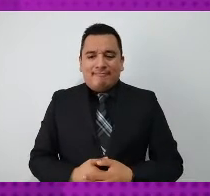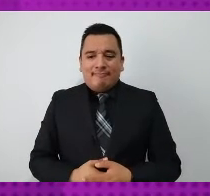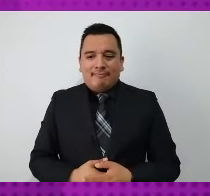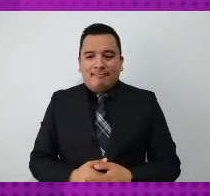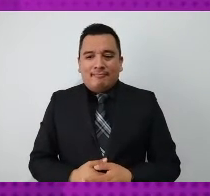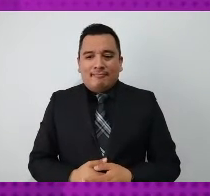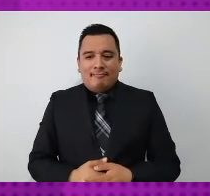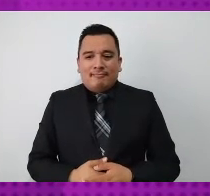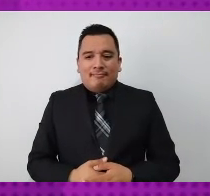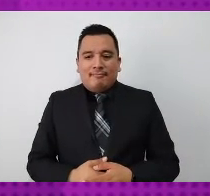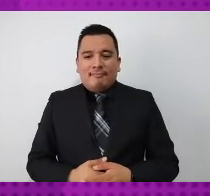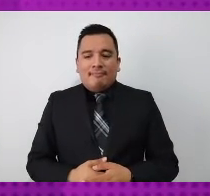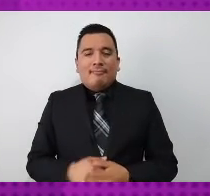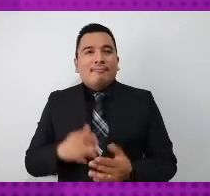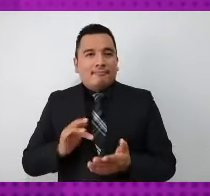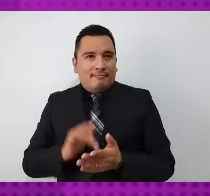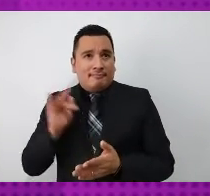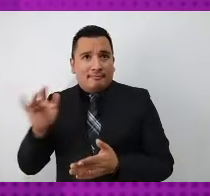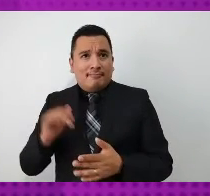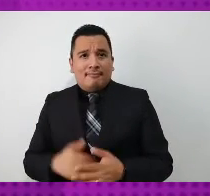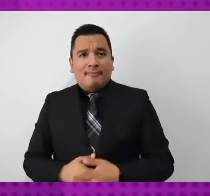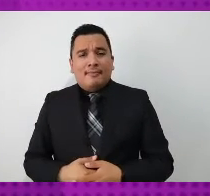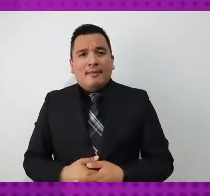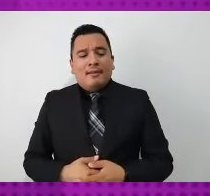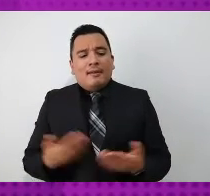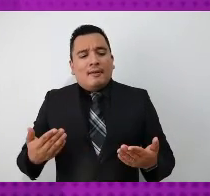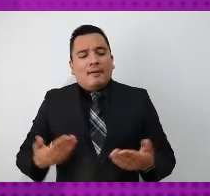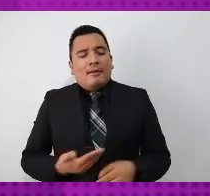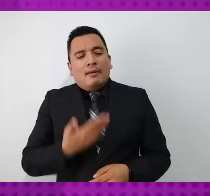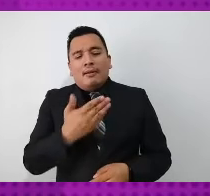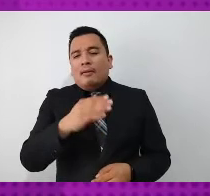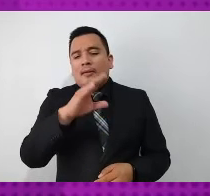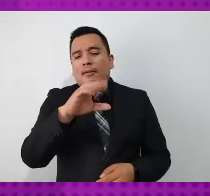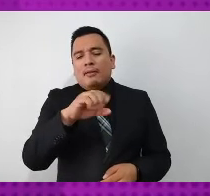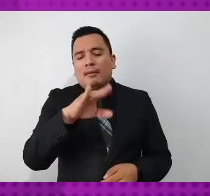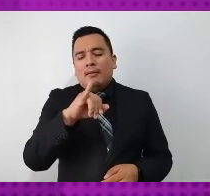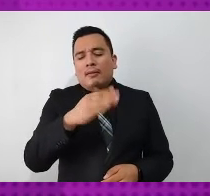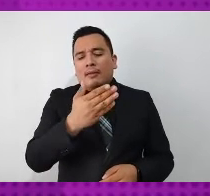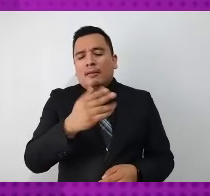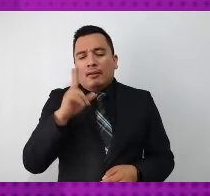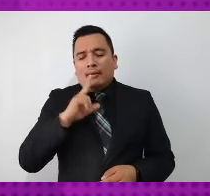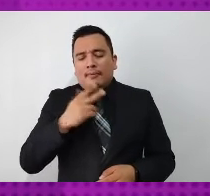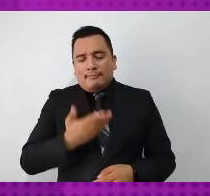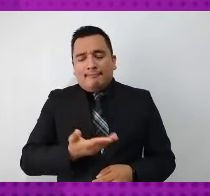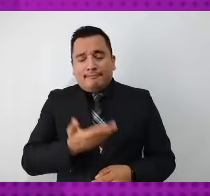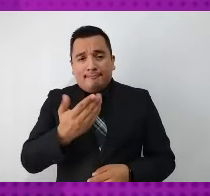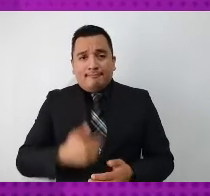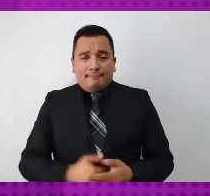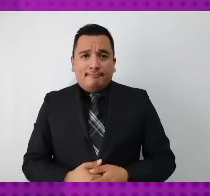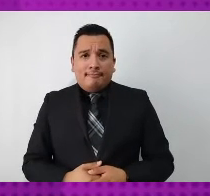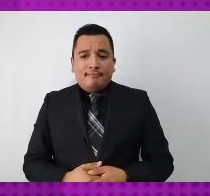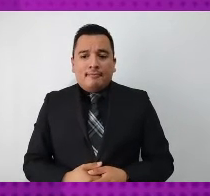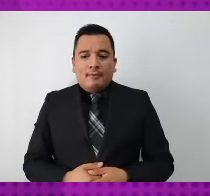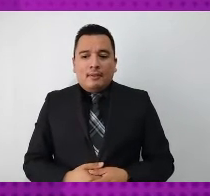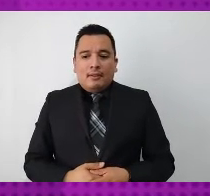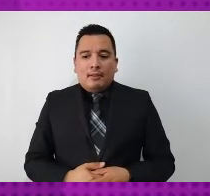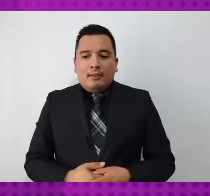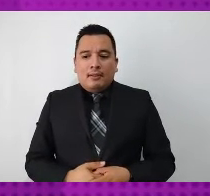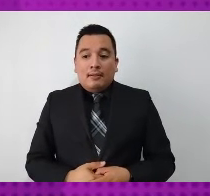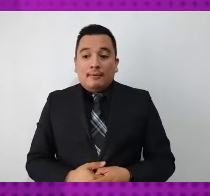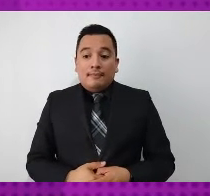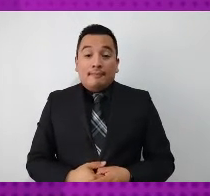gracias maría elena continuamos con cesc y cardiel adelante si por favor identifícate